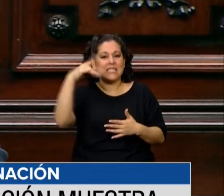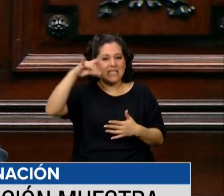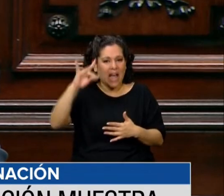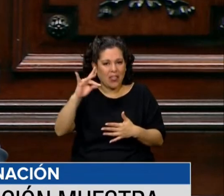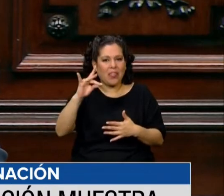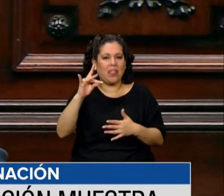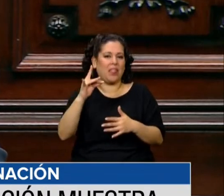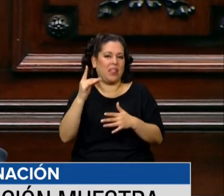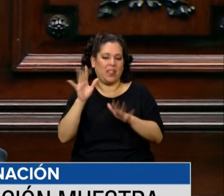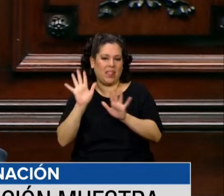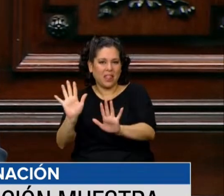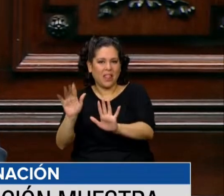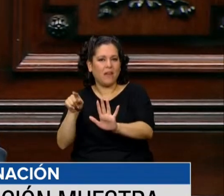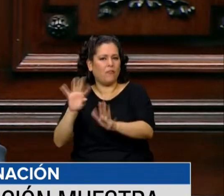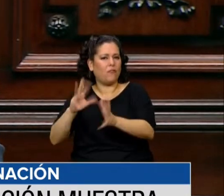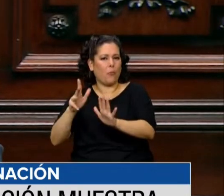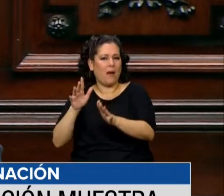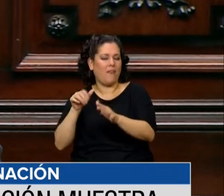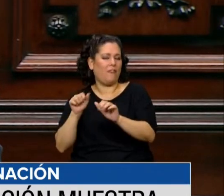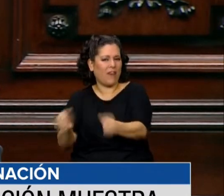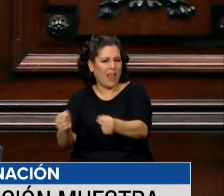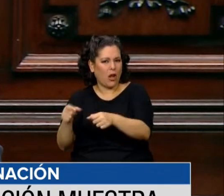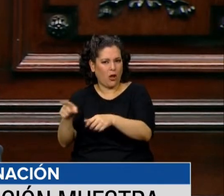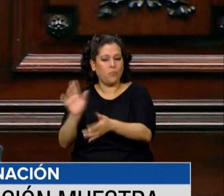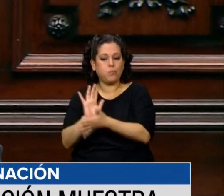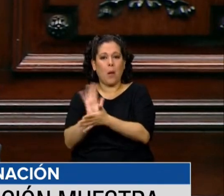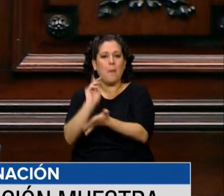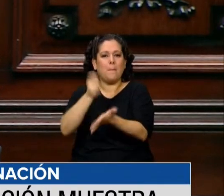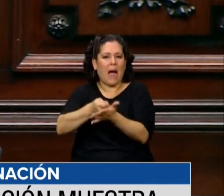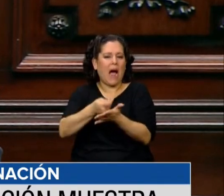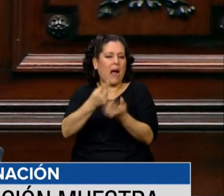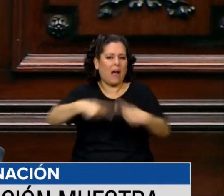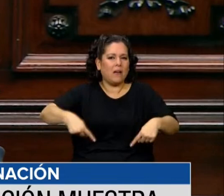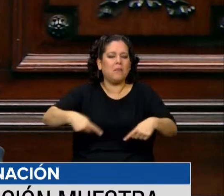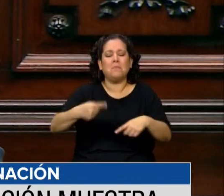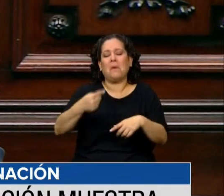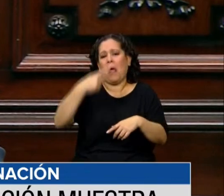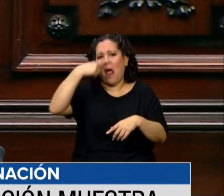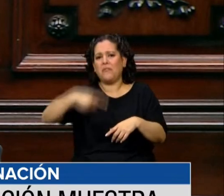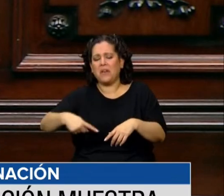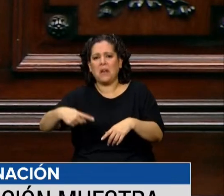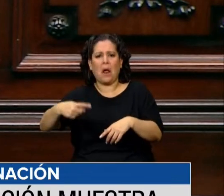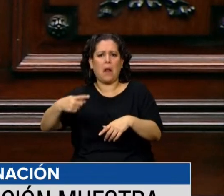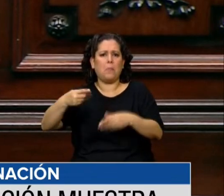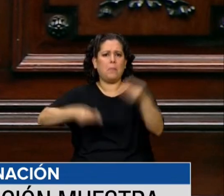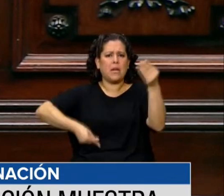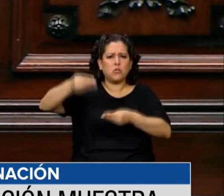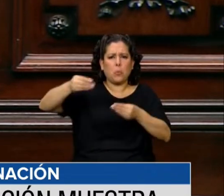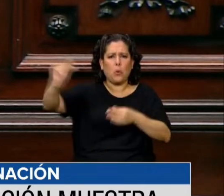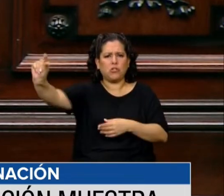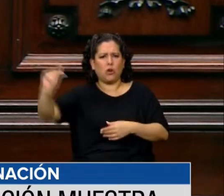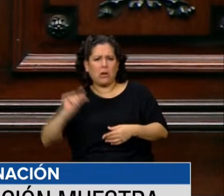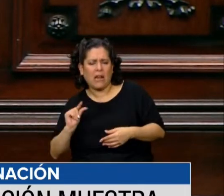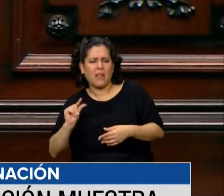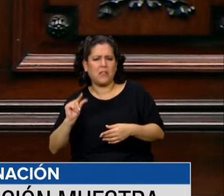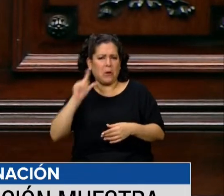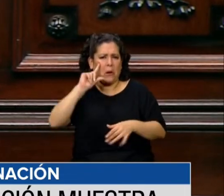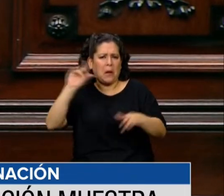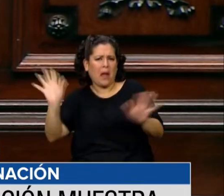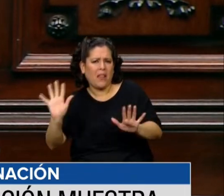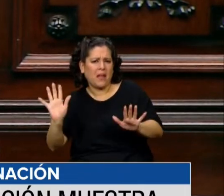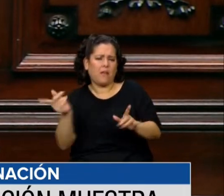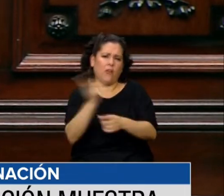son créditos para equilibrar la balanza de pagos. Terminó siendo un crédito presupuestario que no tiene nada que ver con el crédito